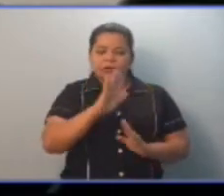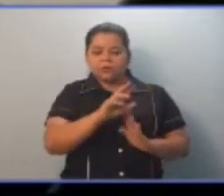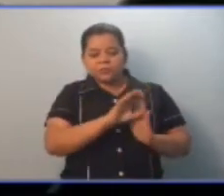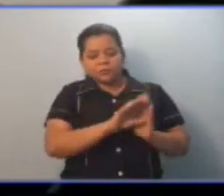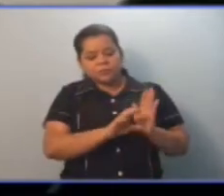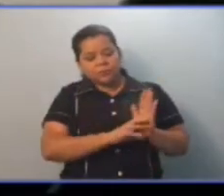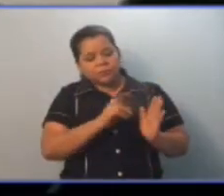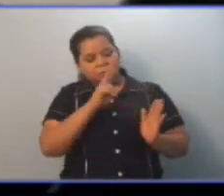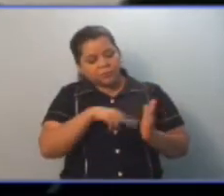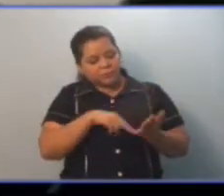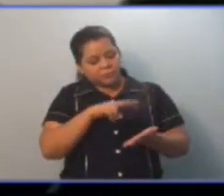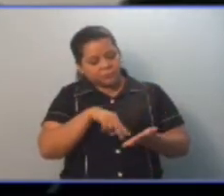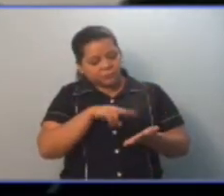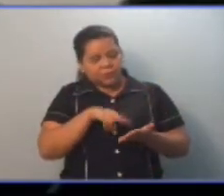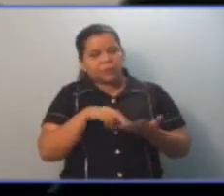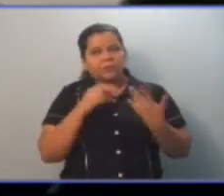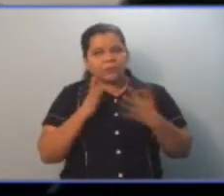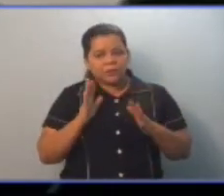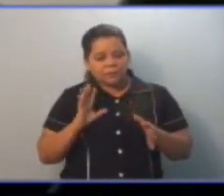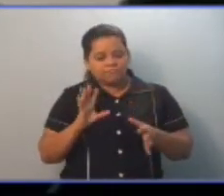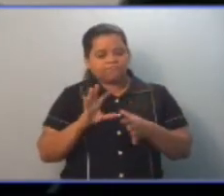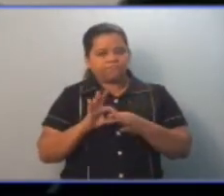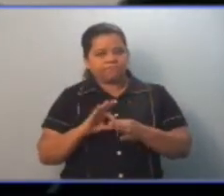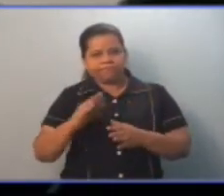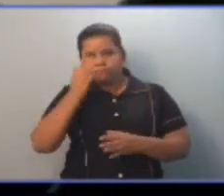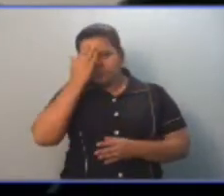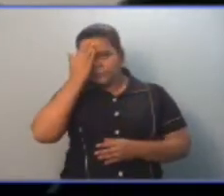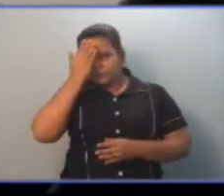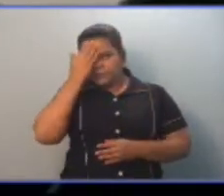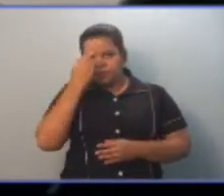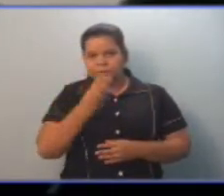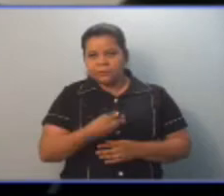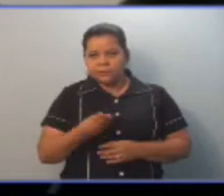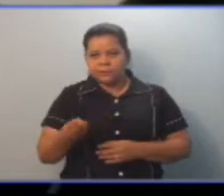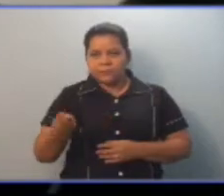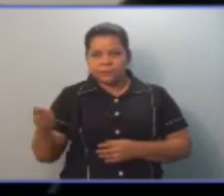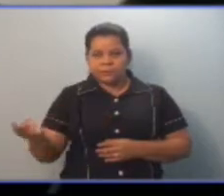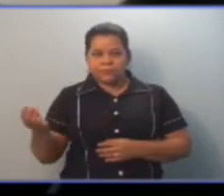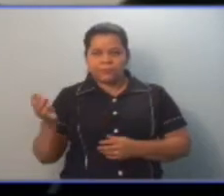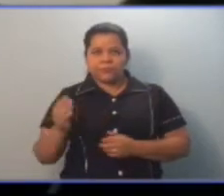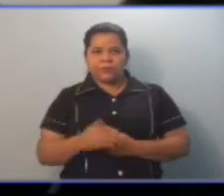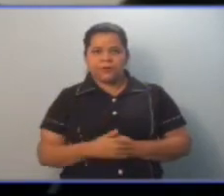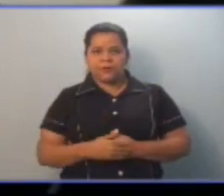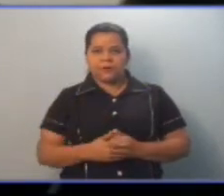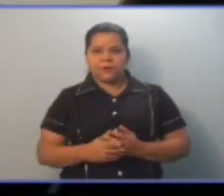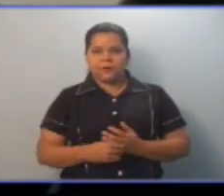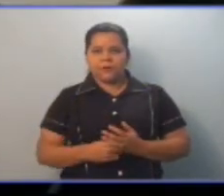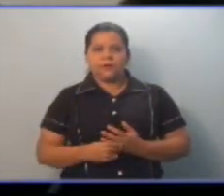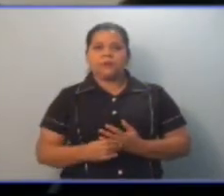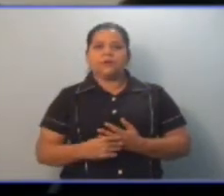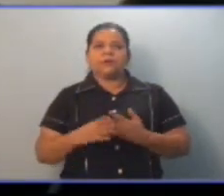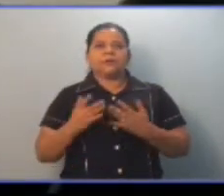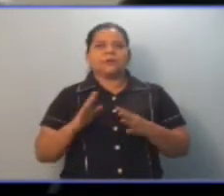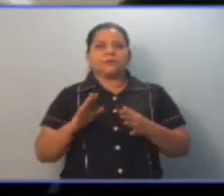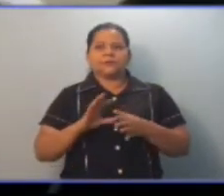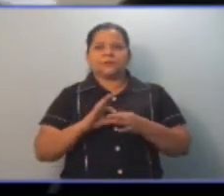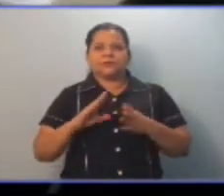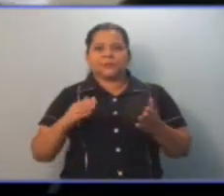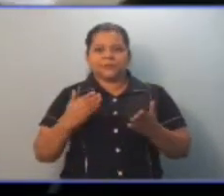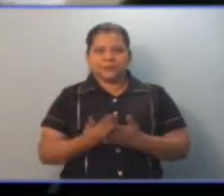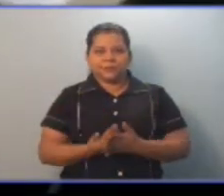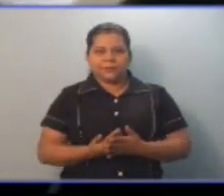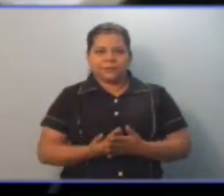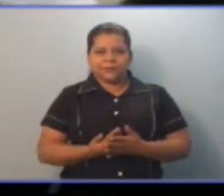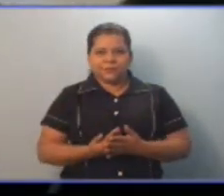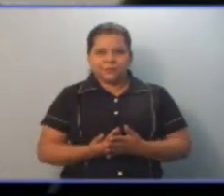estado bastante cerca y conoce de la materia. La pregunta que hace